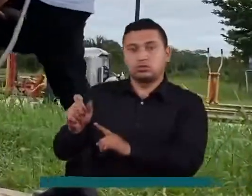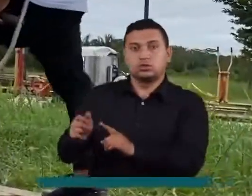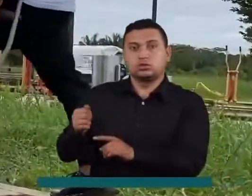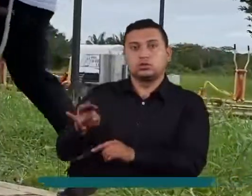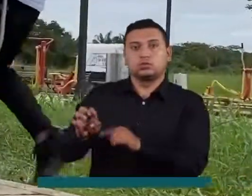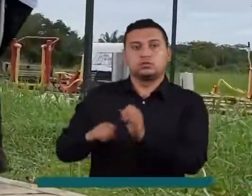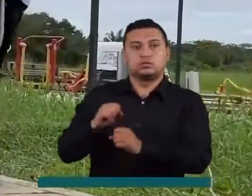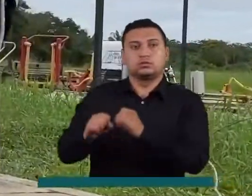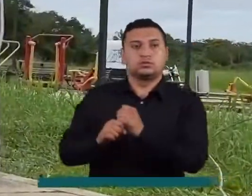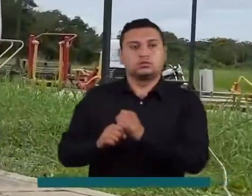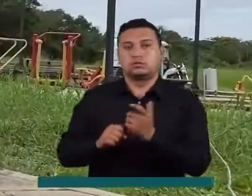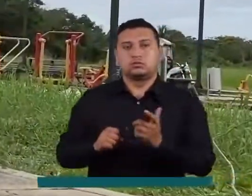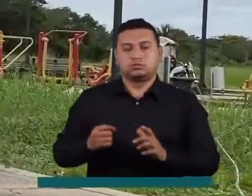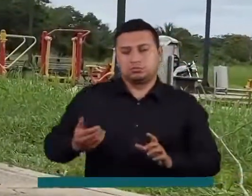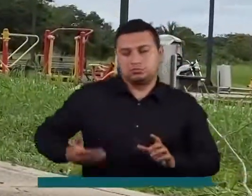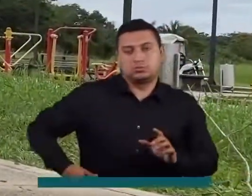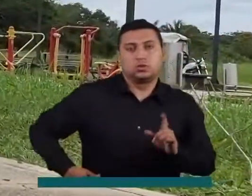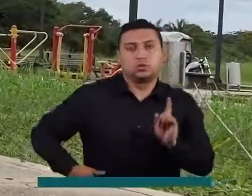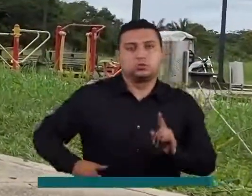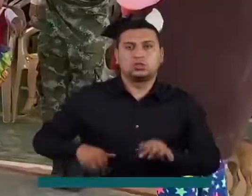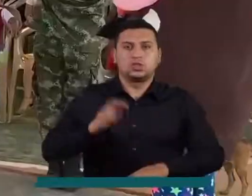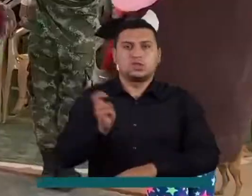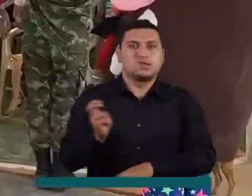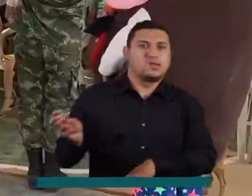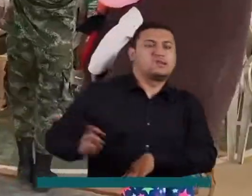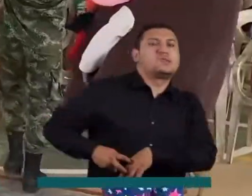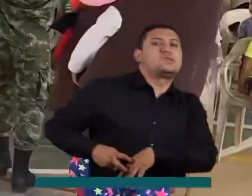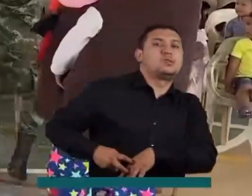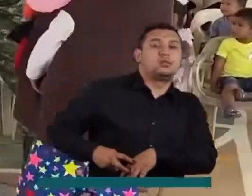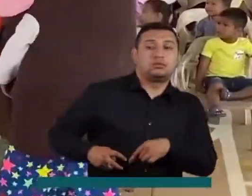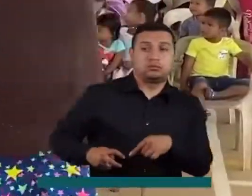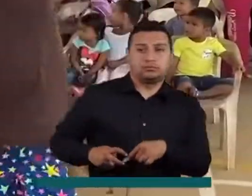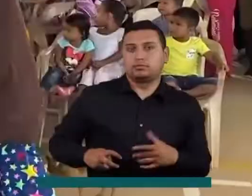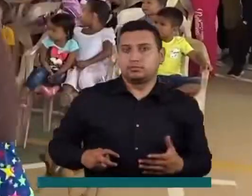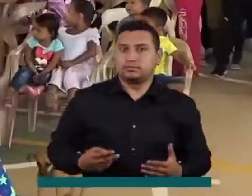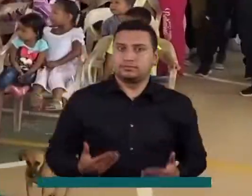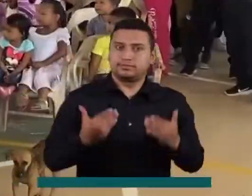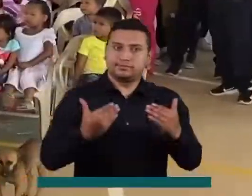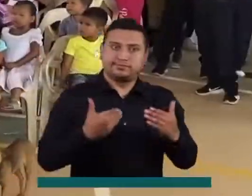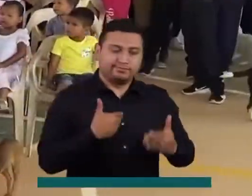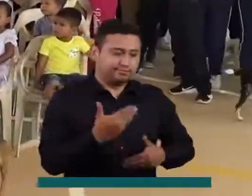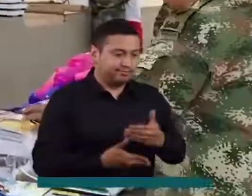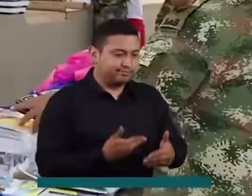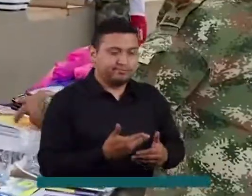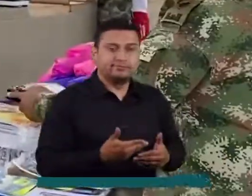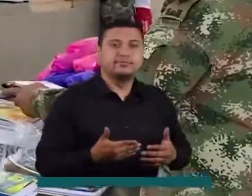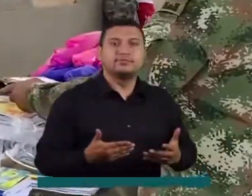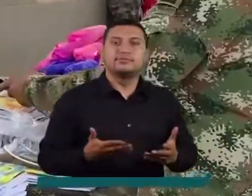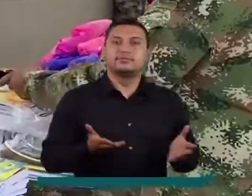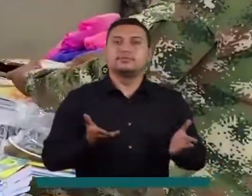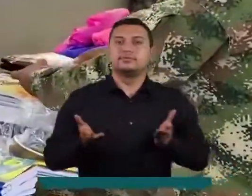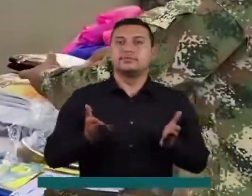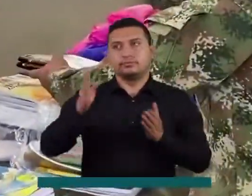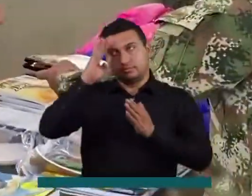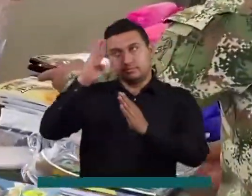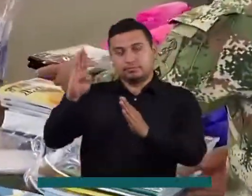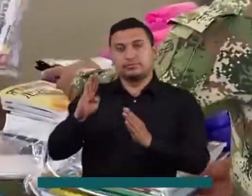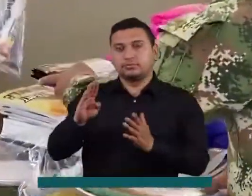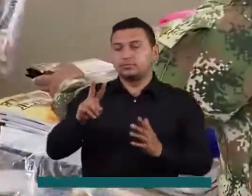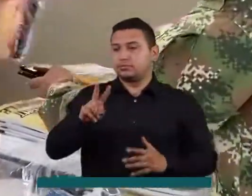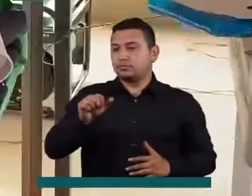sus piernas por picadura de serpiente, fue uno de los beneficiarios de la jornada de servicios que llegó hasta el municipio de Carurú, en el